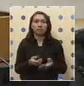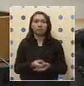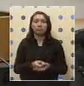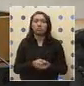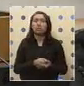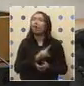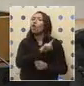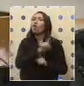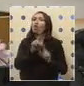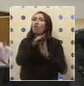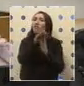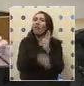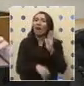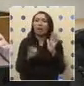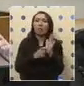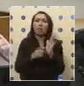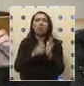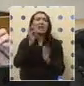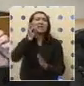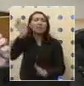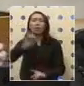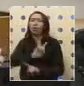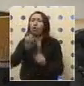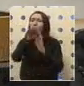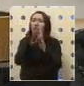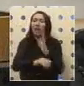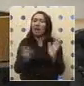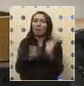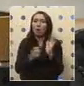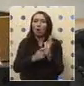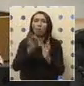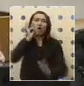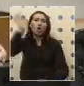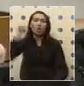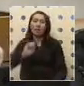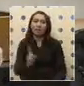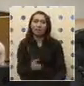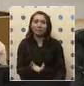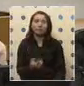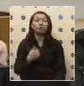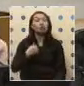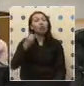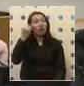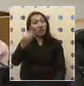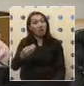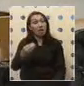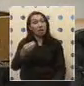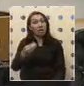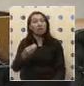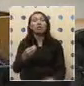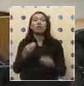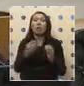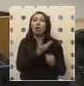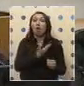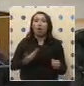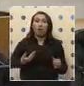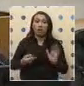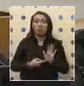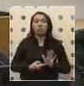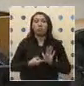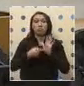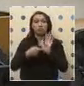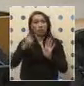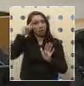No le bajemos los impuestos a los más ricos de este país. Me parece bien que al gobierno, cuando presentó esta iniciativa,